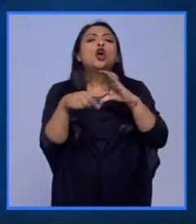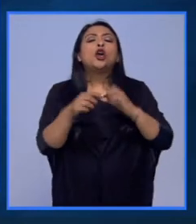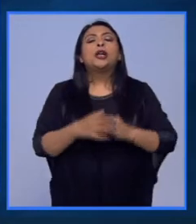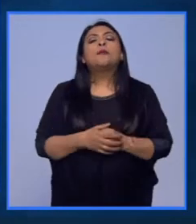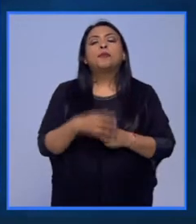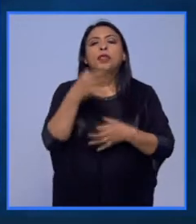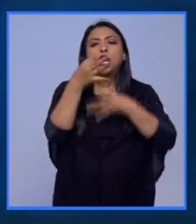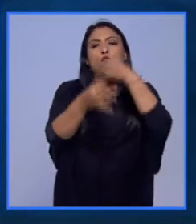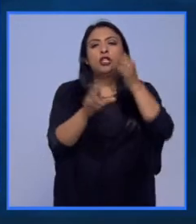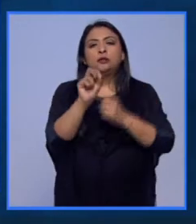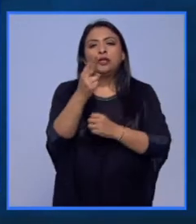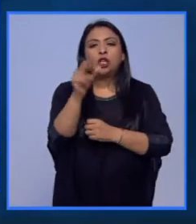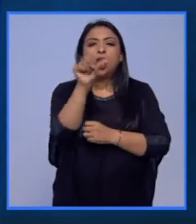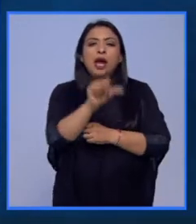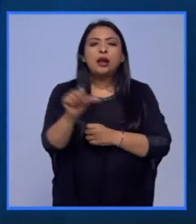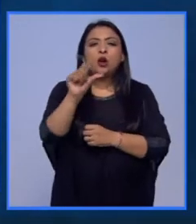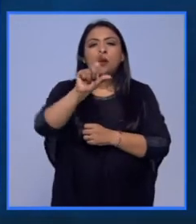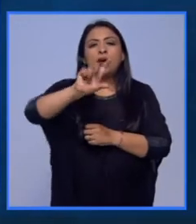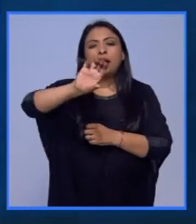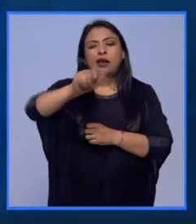que sí,